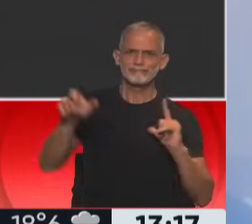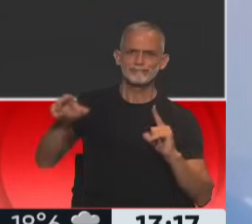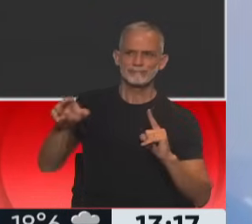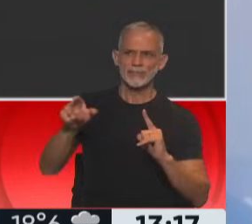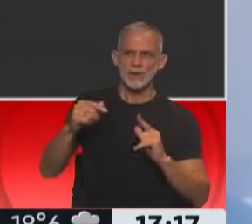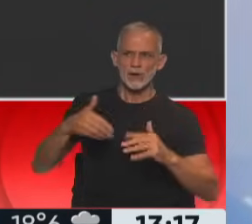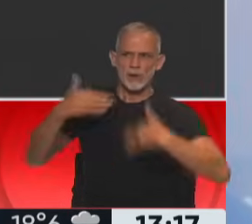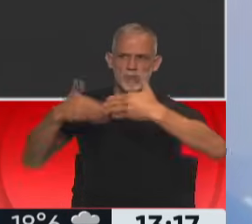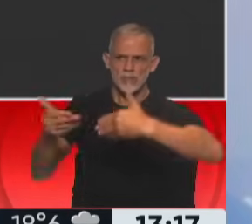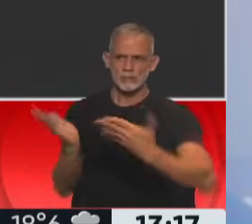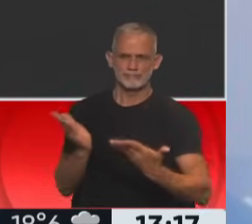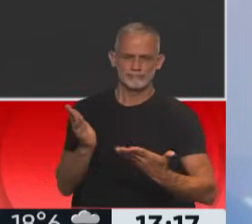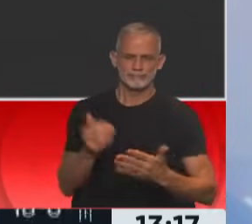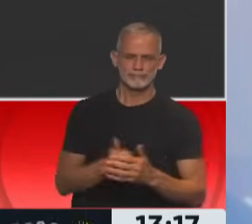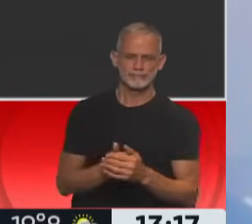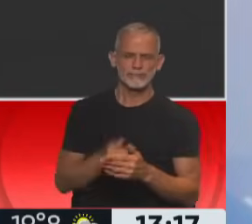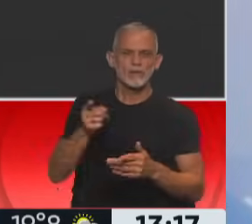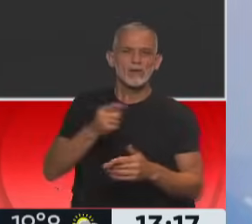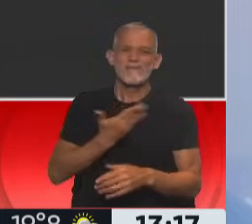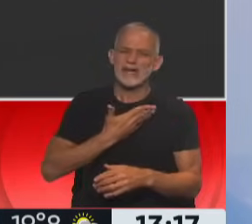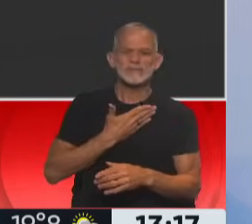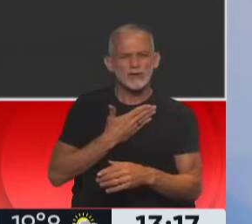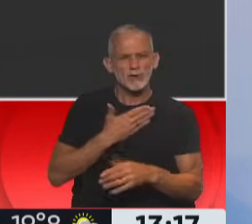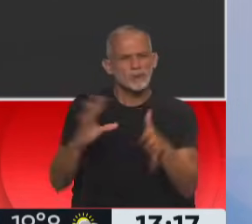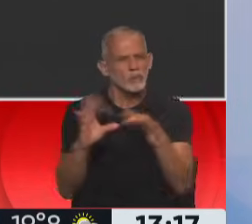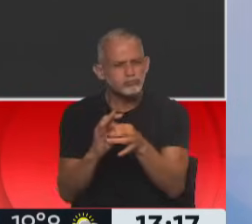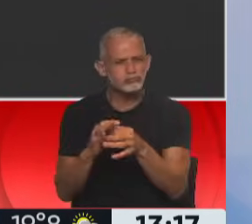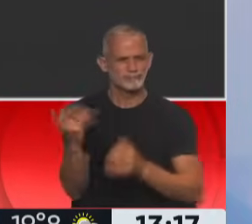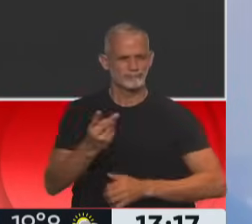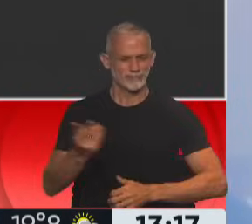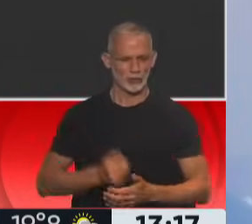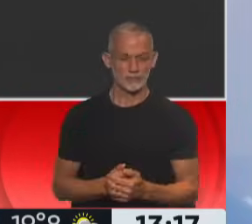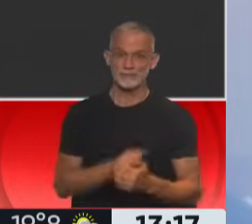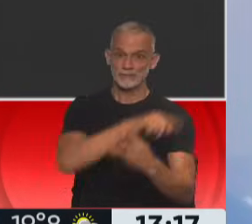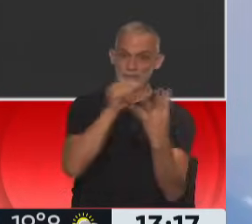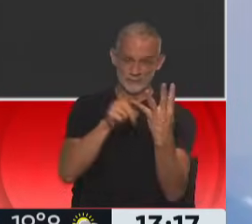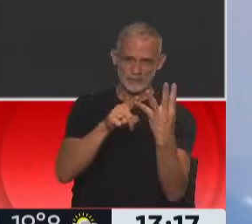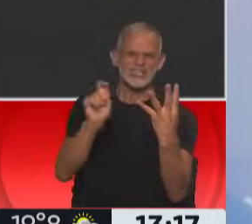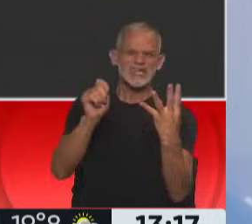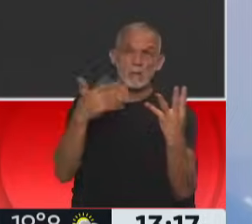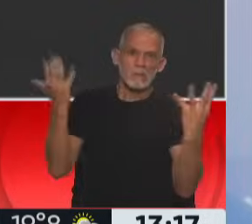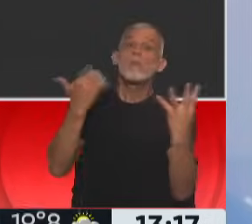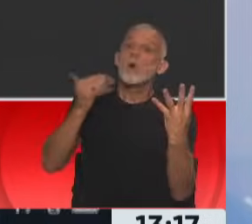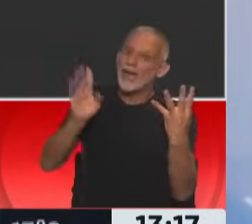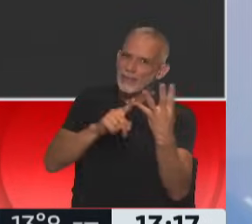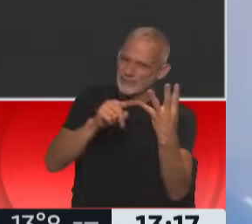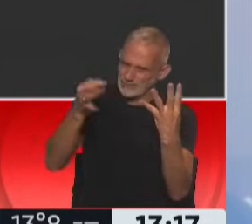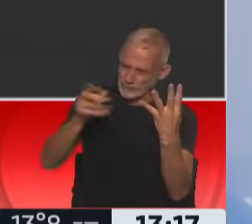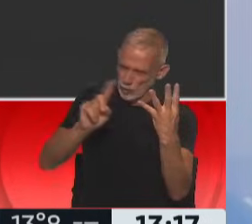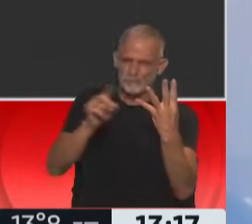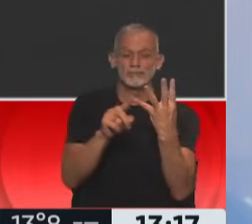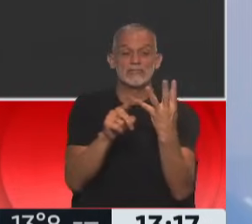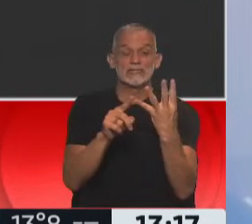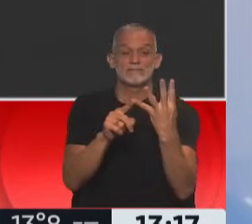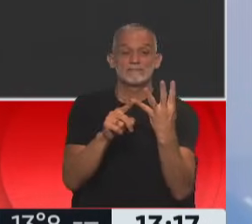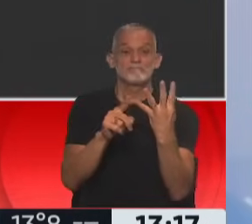este crecimiento, un mimado de Francisco. Bien, seguimos con los nombres. A ver, tengamos en cuenta